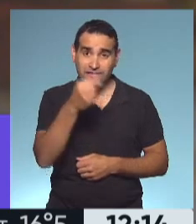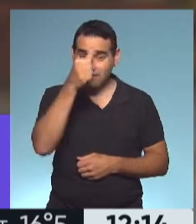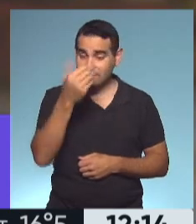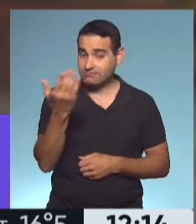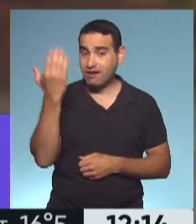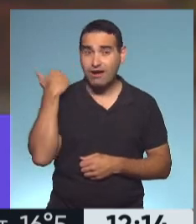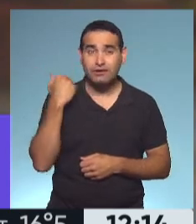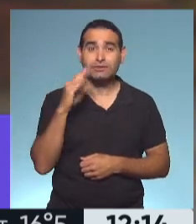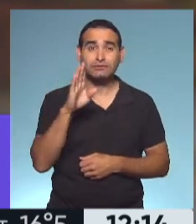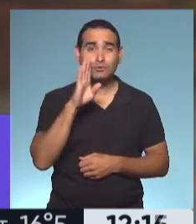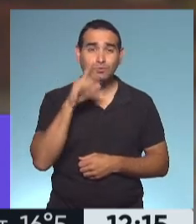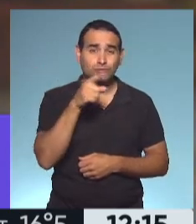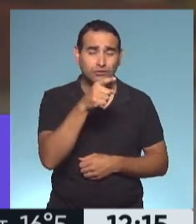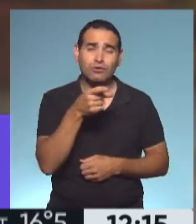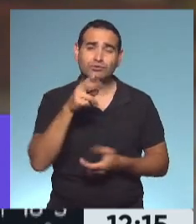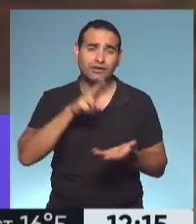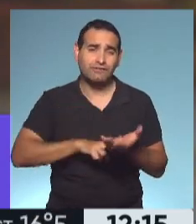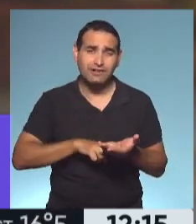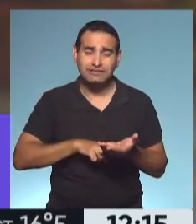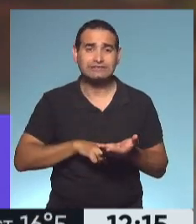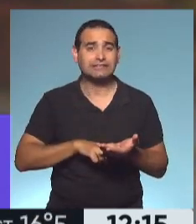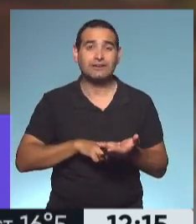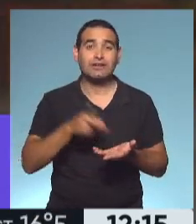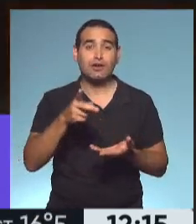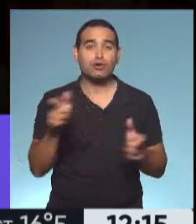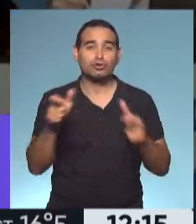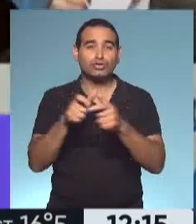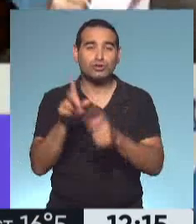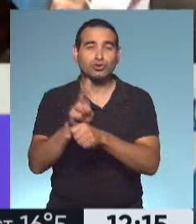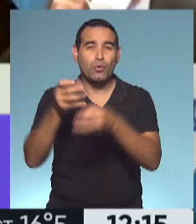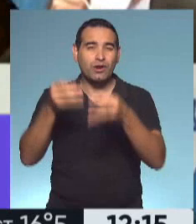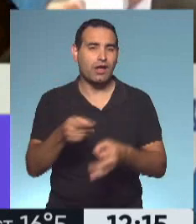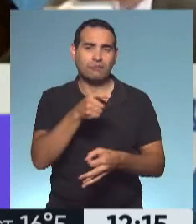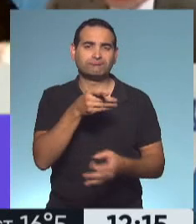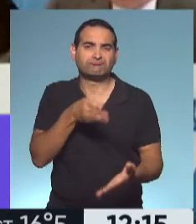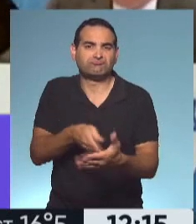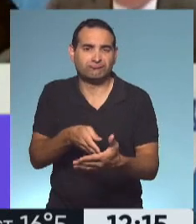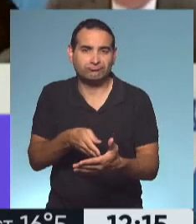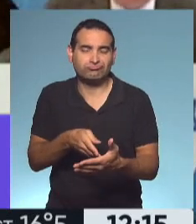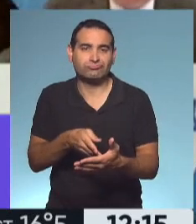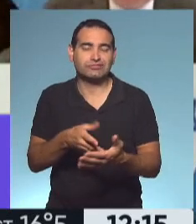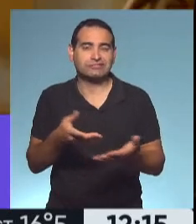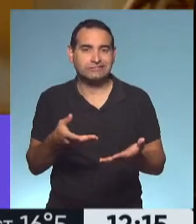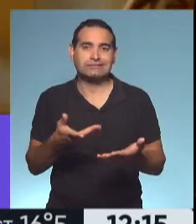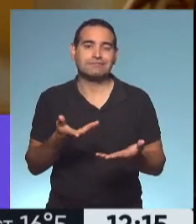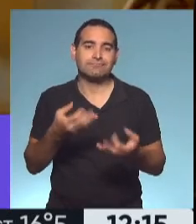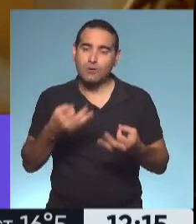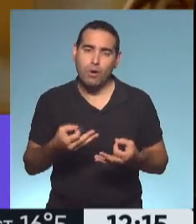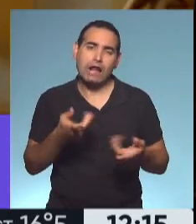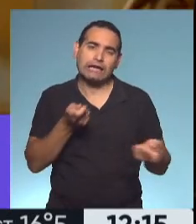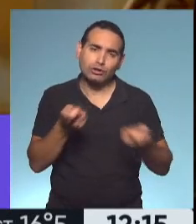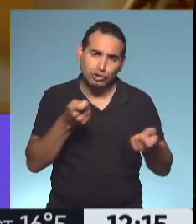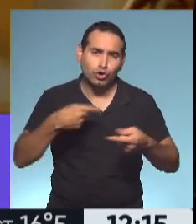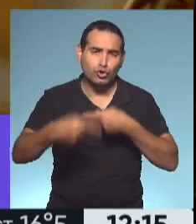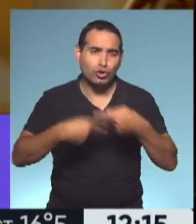semana ha bloqueado nuevamente un llamado del Consejo de Seguridad para un alto al fuego. De todas formas se sigue negociando,